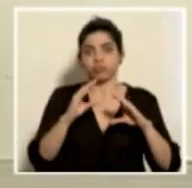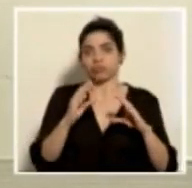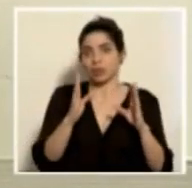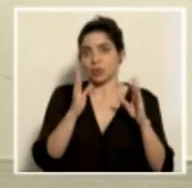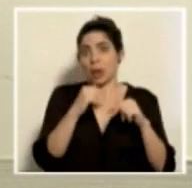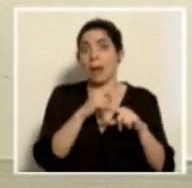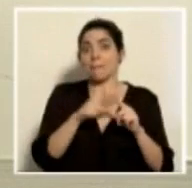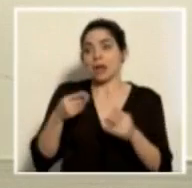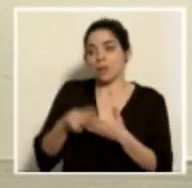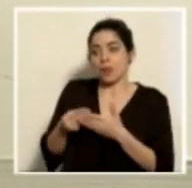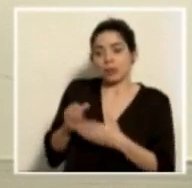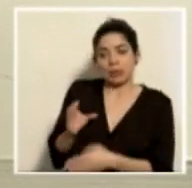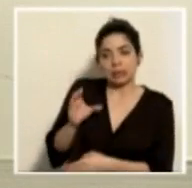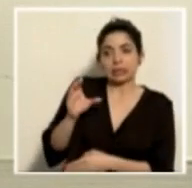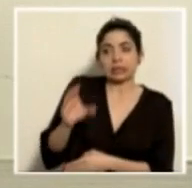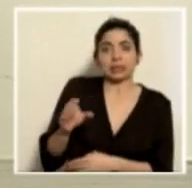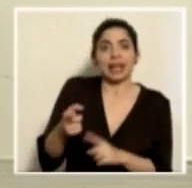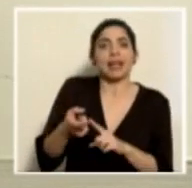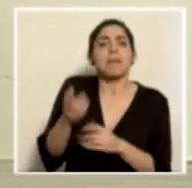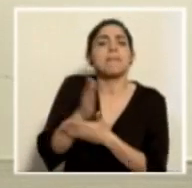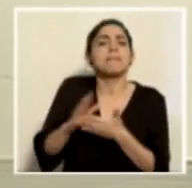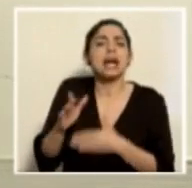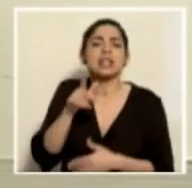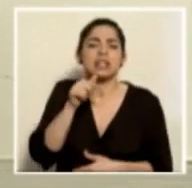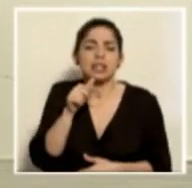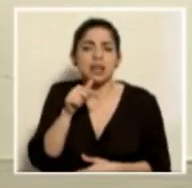están posicionados ahí desde la parte